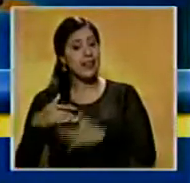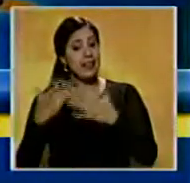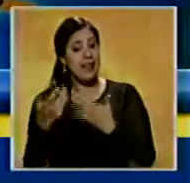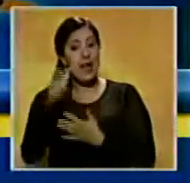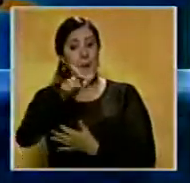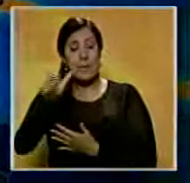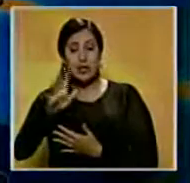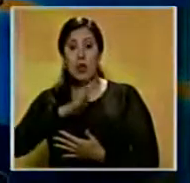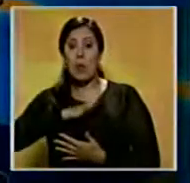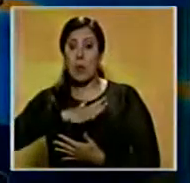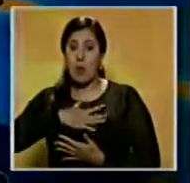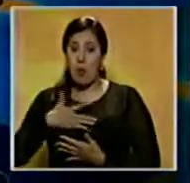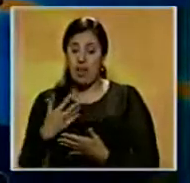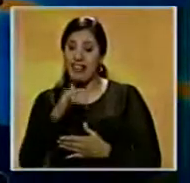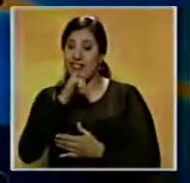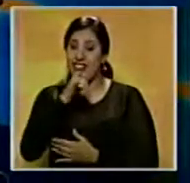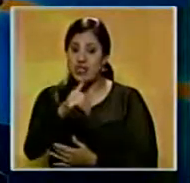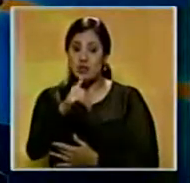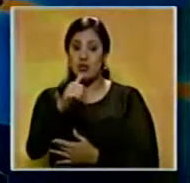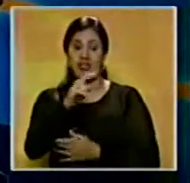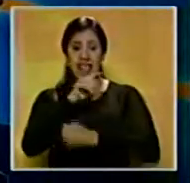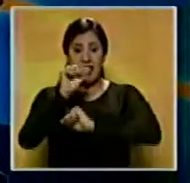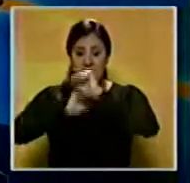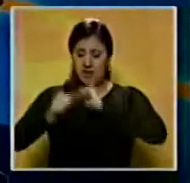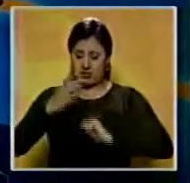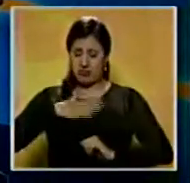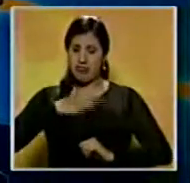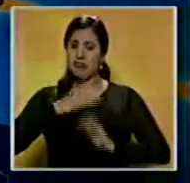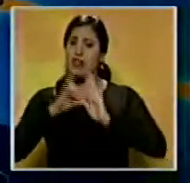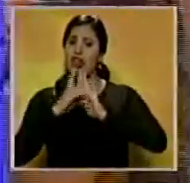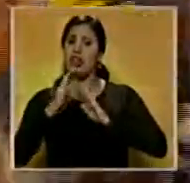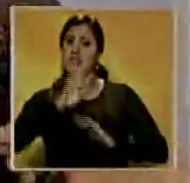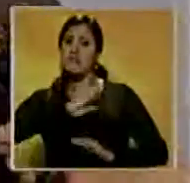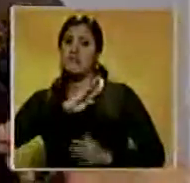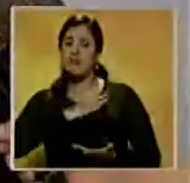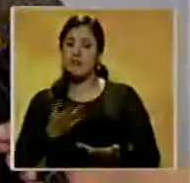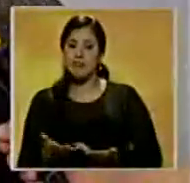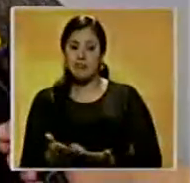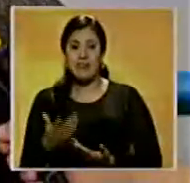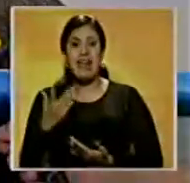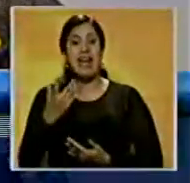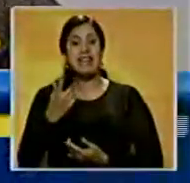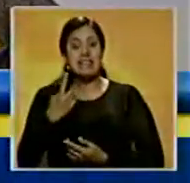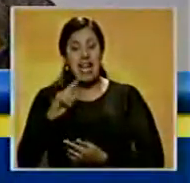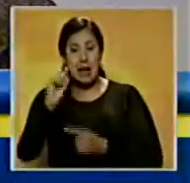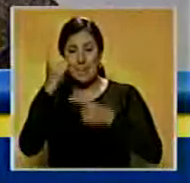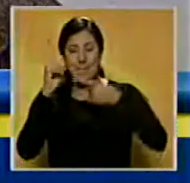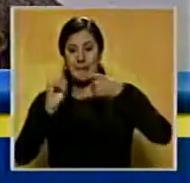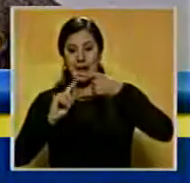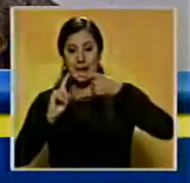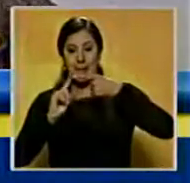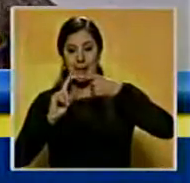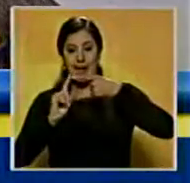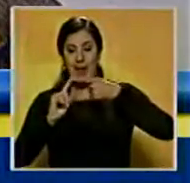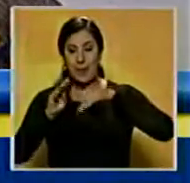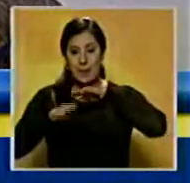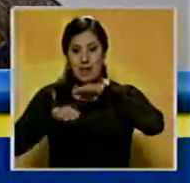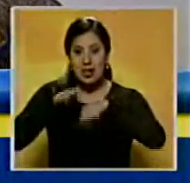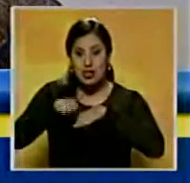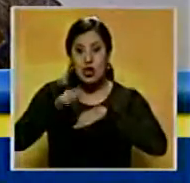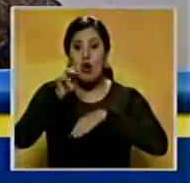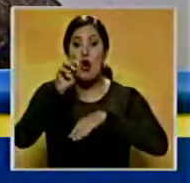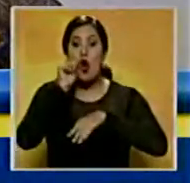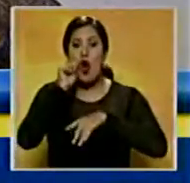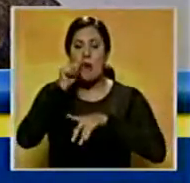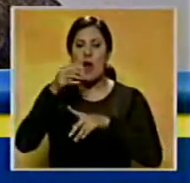pueda empoderarse, denunciar y defender sus derechos humanos. Hay una primera fase donde el hombre comienza con